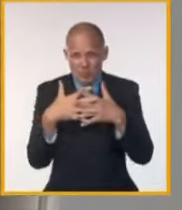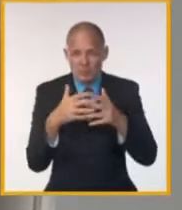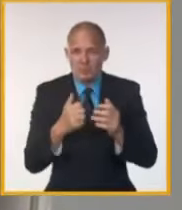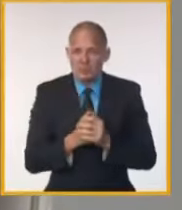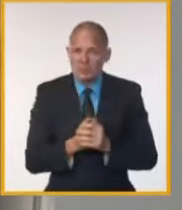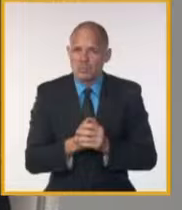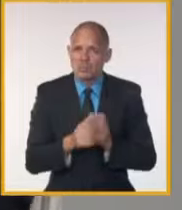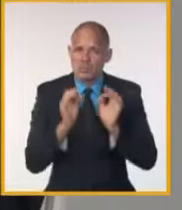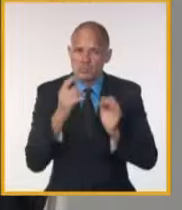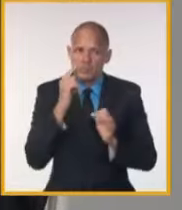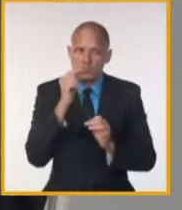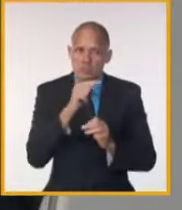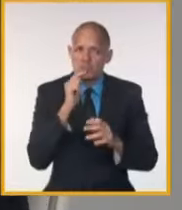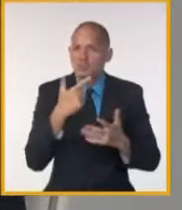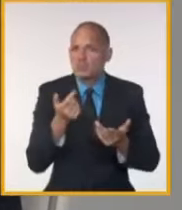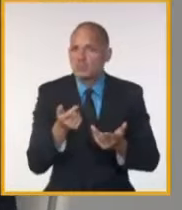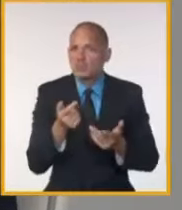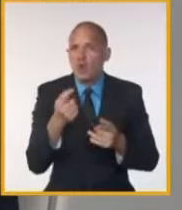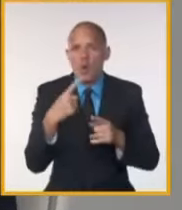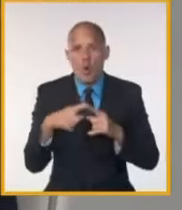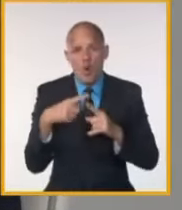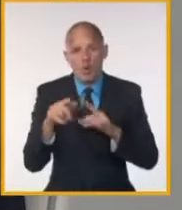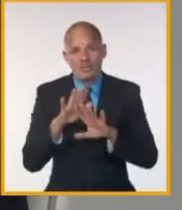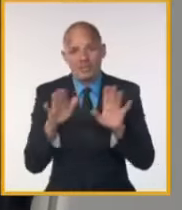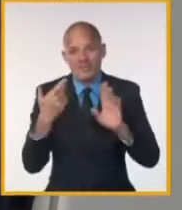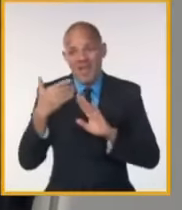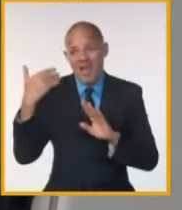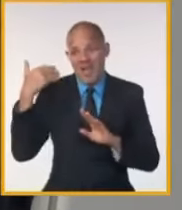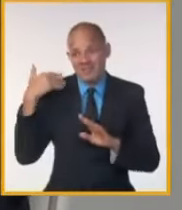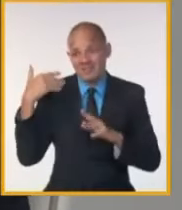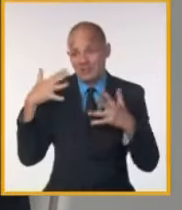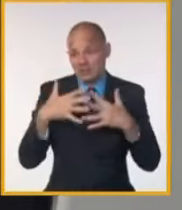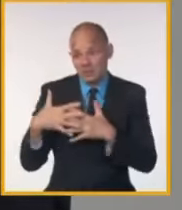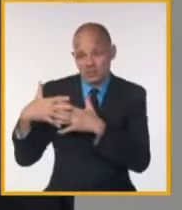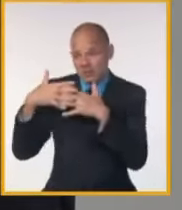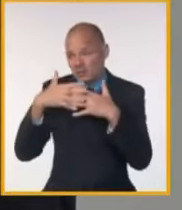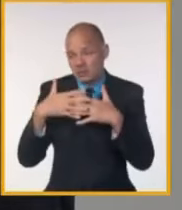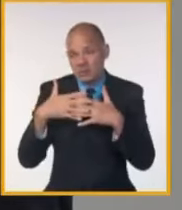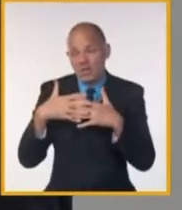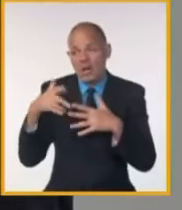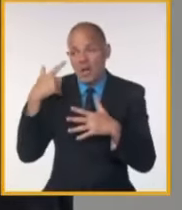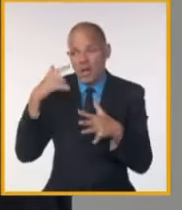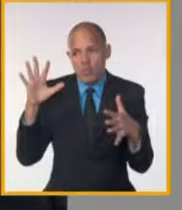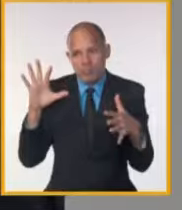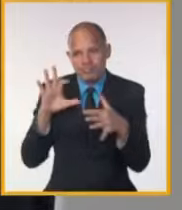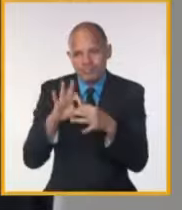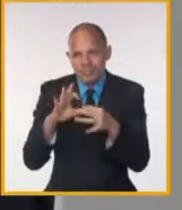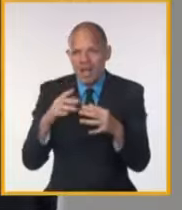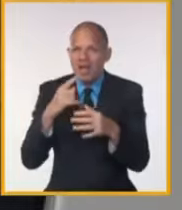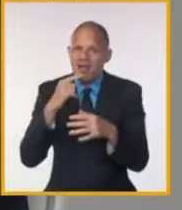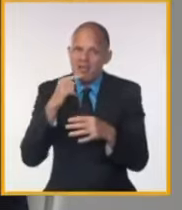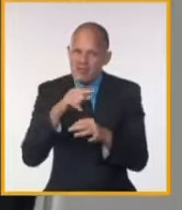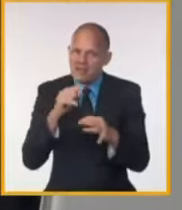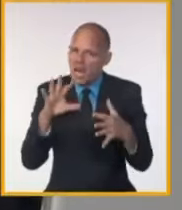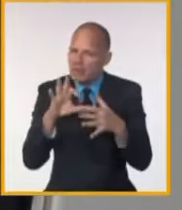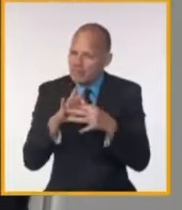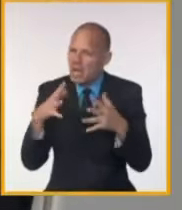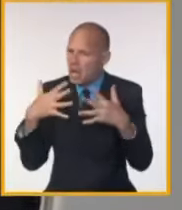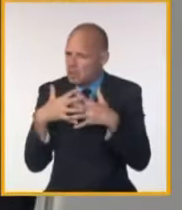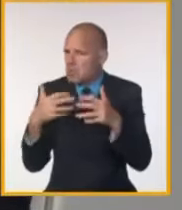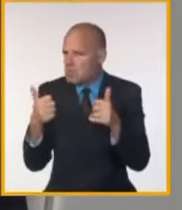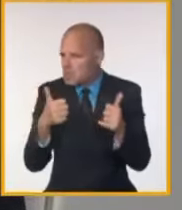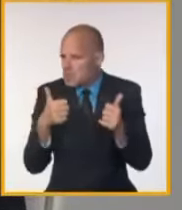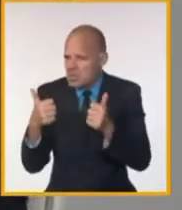hayan intervenido al lado de Estados Unidos el lado de Estados Unidos era un Aliado H taller en este momento de hecho